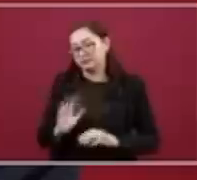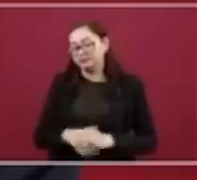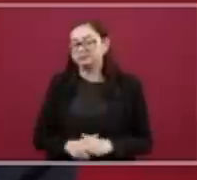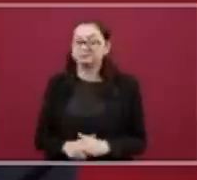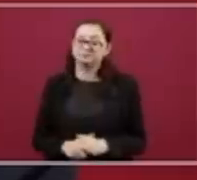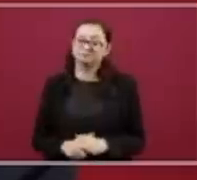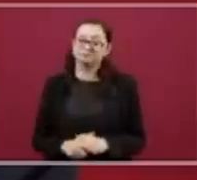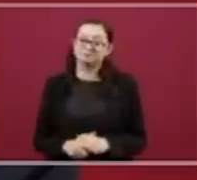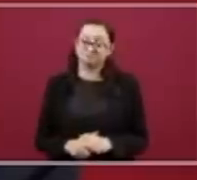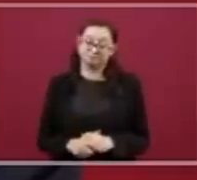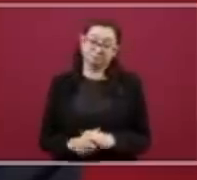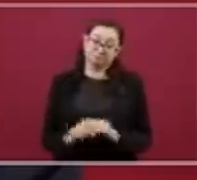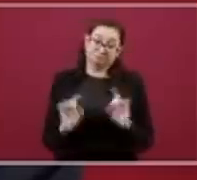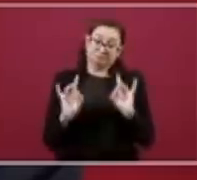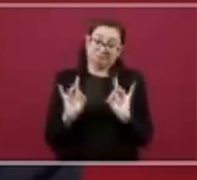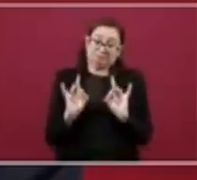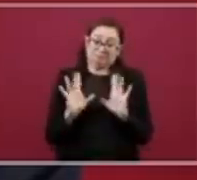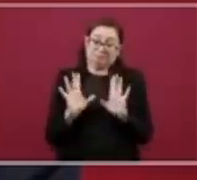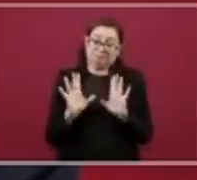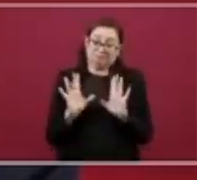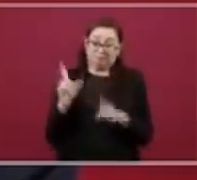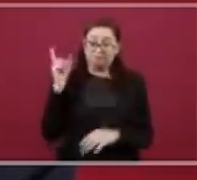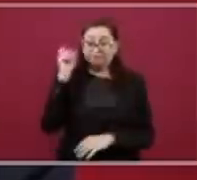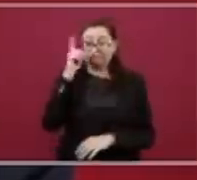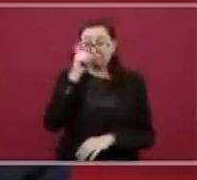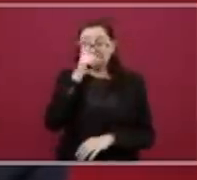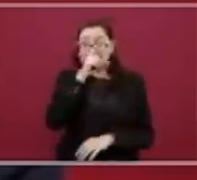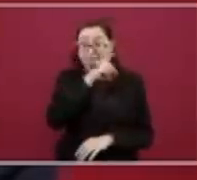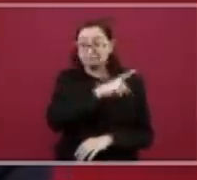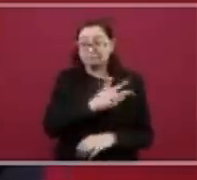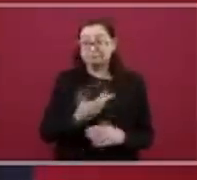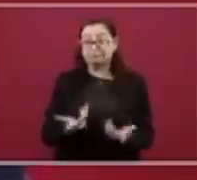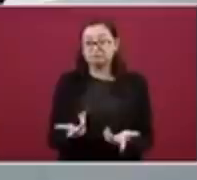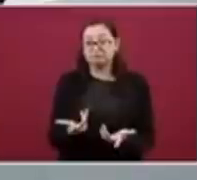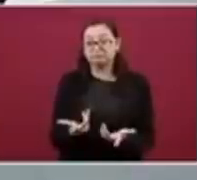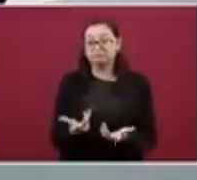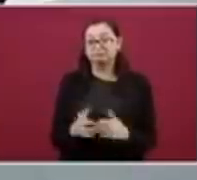Es una situación complicada. Entonces,